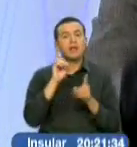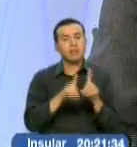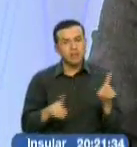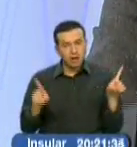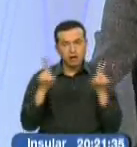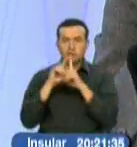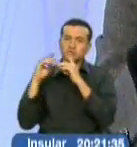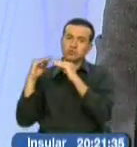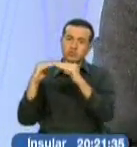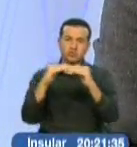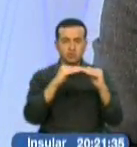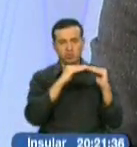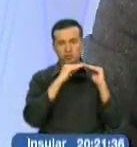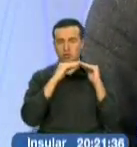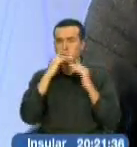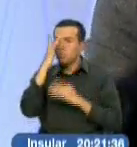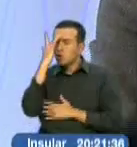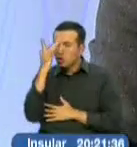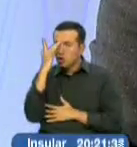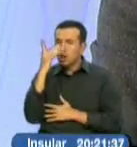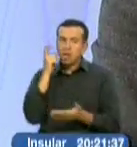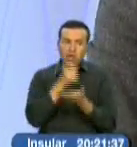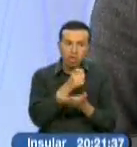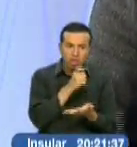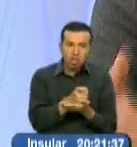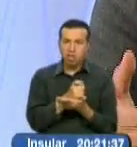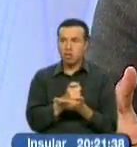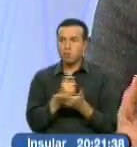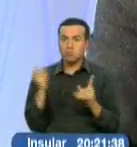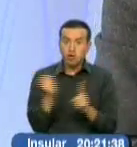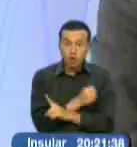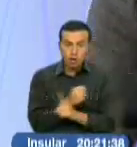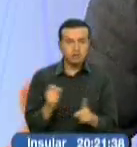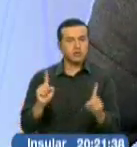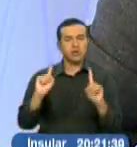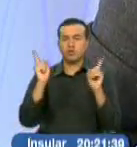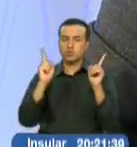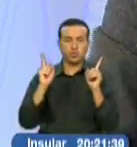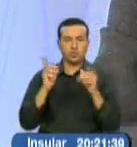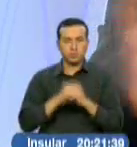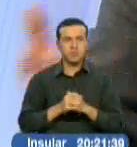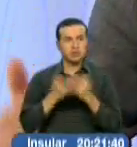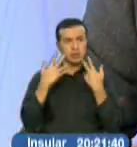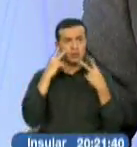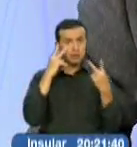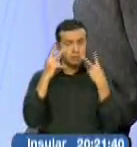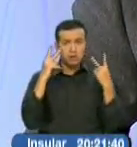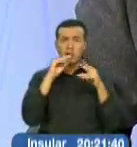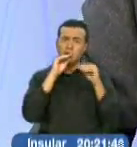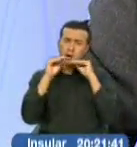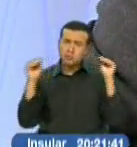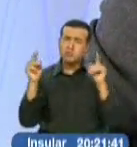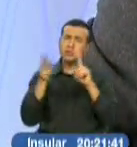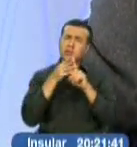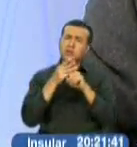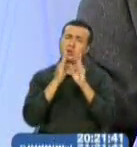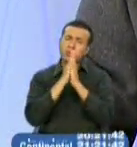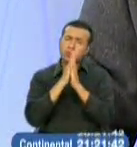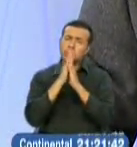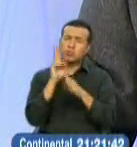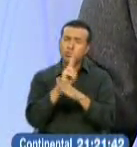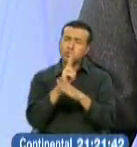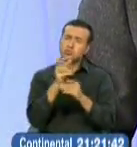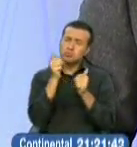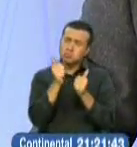resultados y la democracia no se da en base a presiones o en base a violencia. Y por eso también vemos, inclusive el llamado al buen uso de las redes sociales, Sofía,